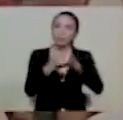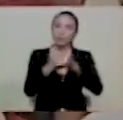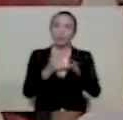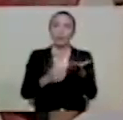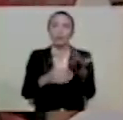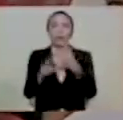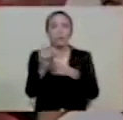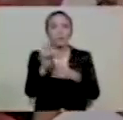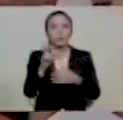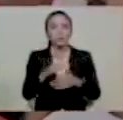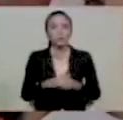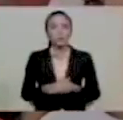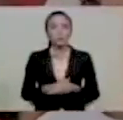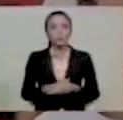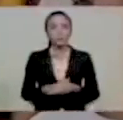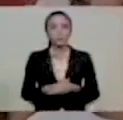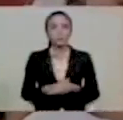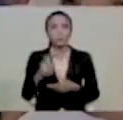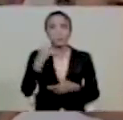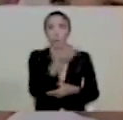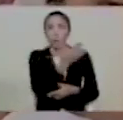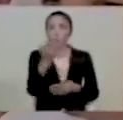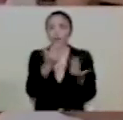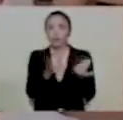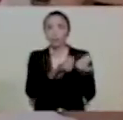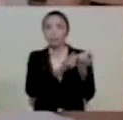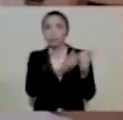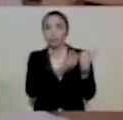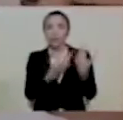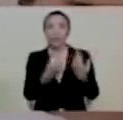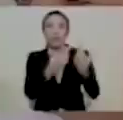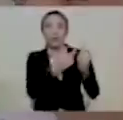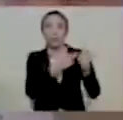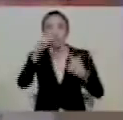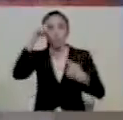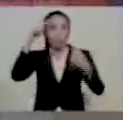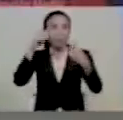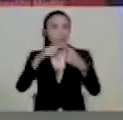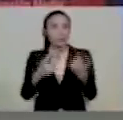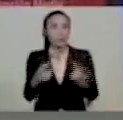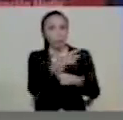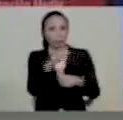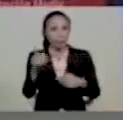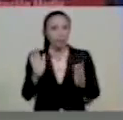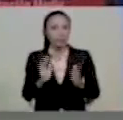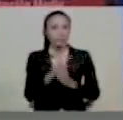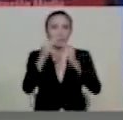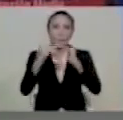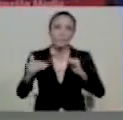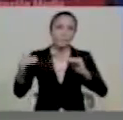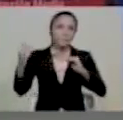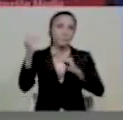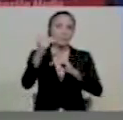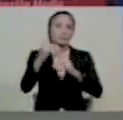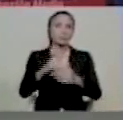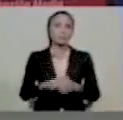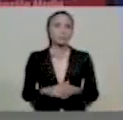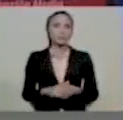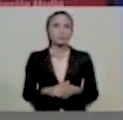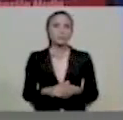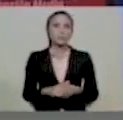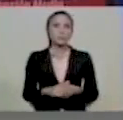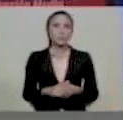porvenir de Venezuela. Tienen ustedes un objetivo superior, supremo, como es